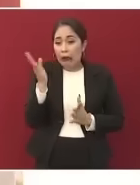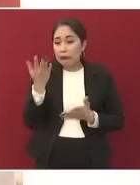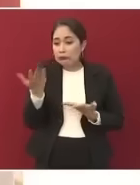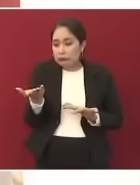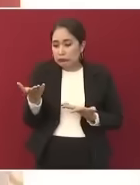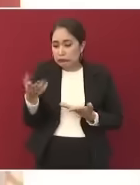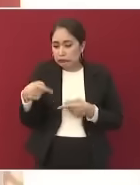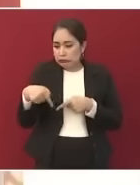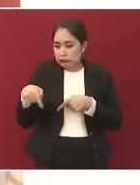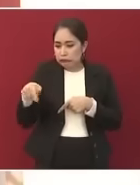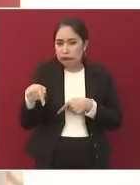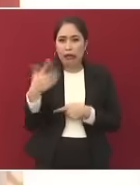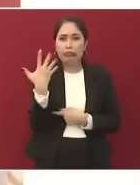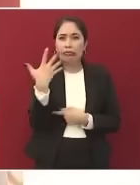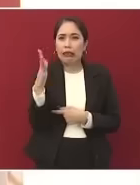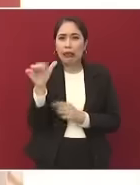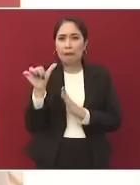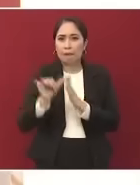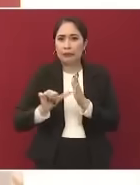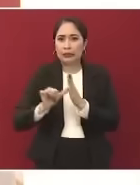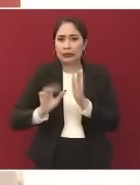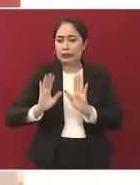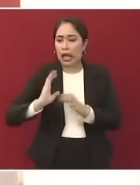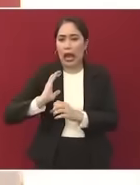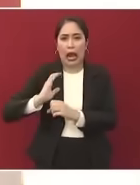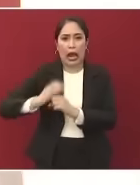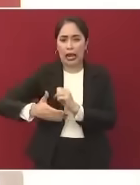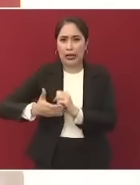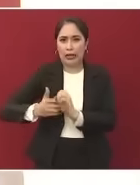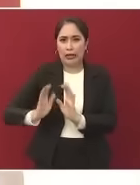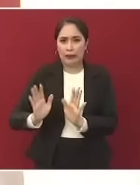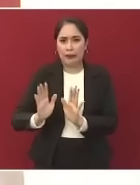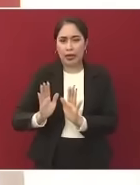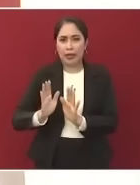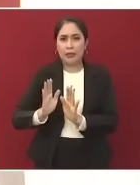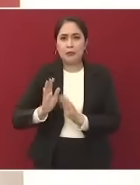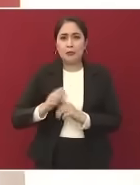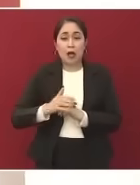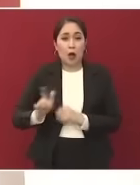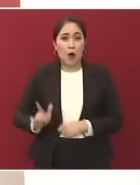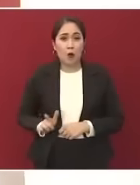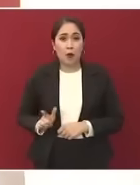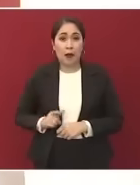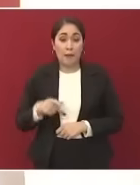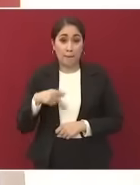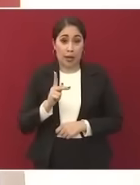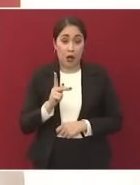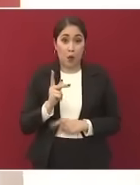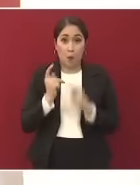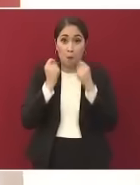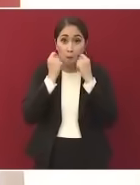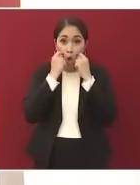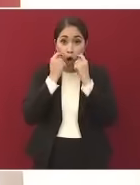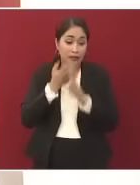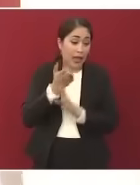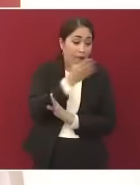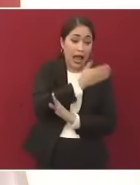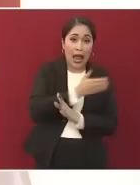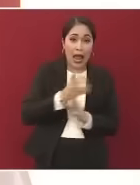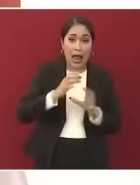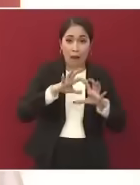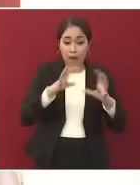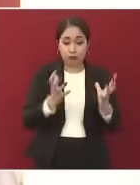Félix Gallardo de los Hermanos Beltrán Leiva de Ernesto Fonseca Carrillo y de Ismael el Zambada el